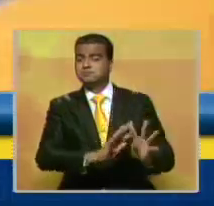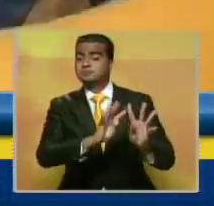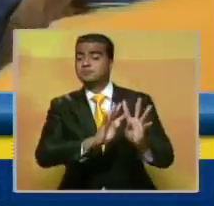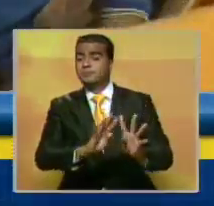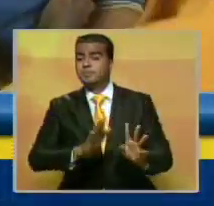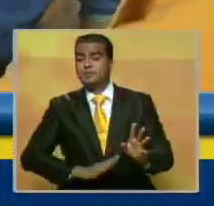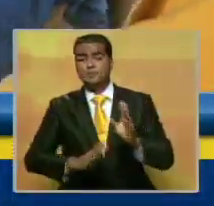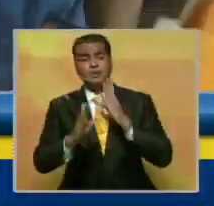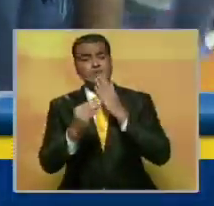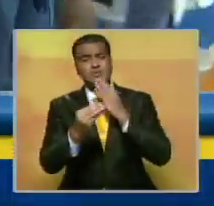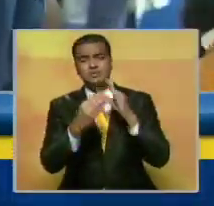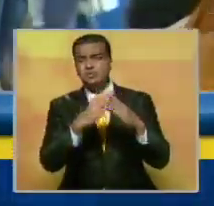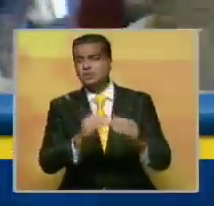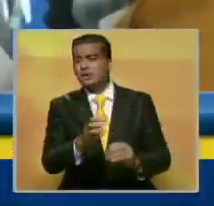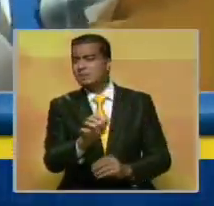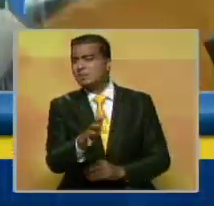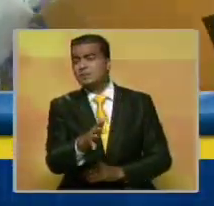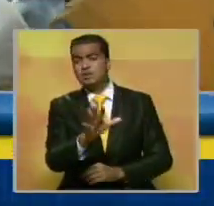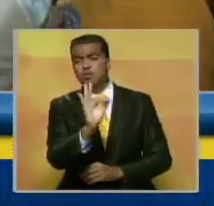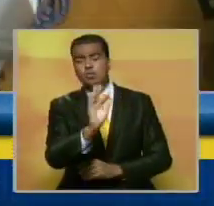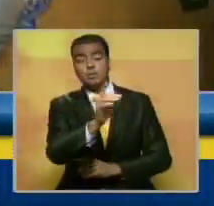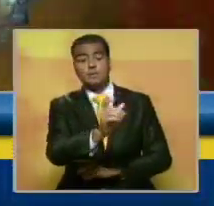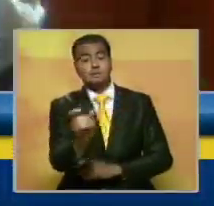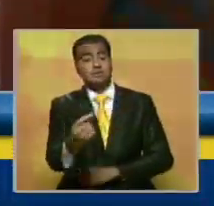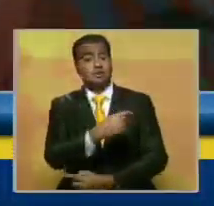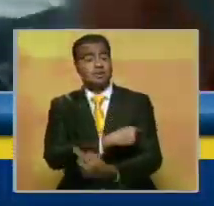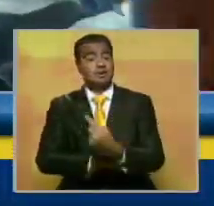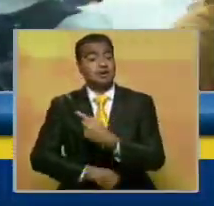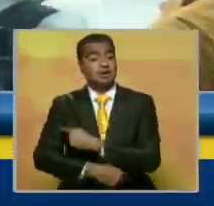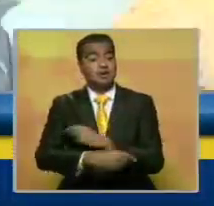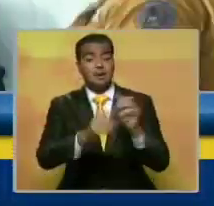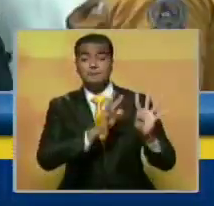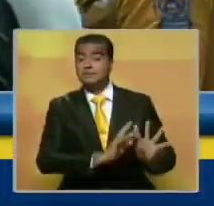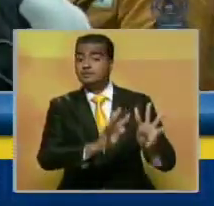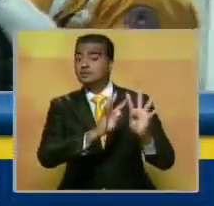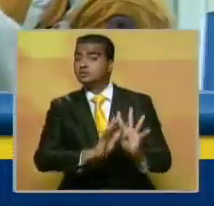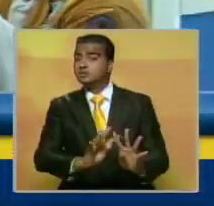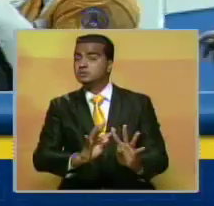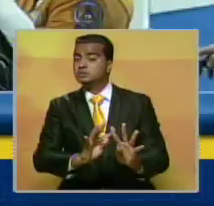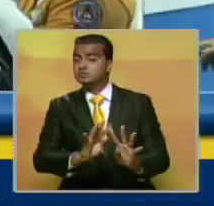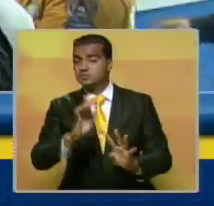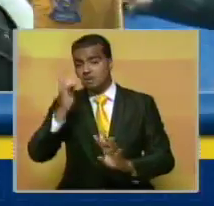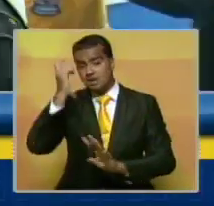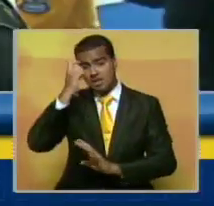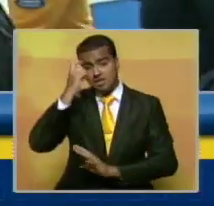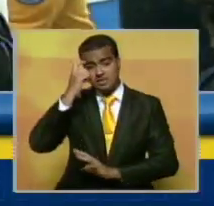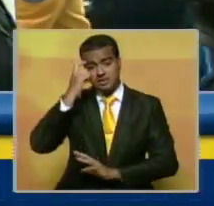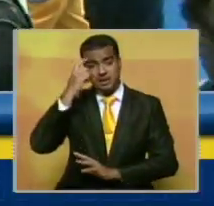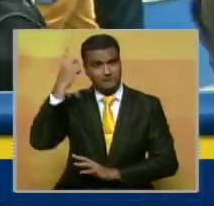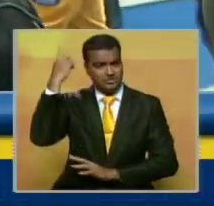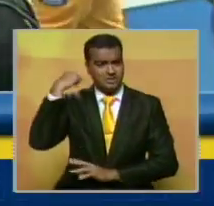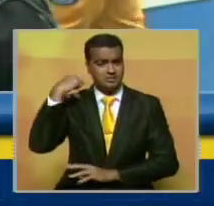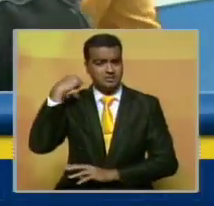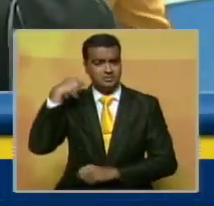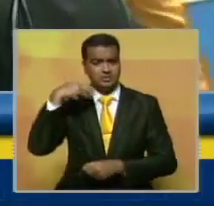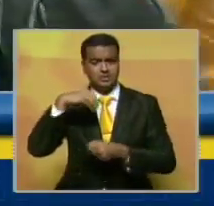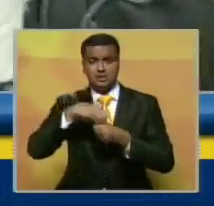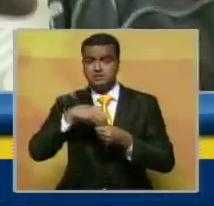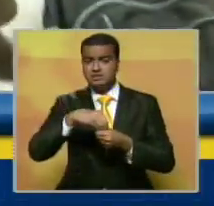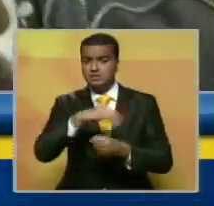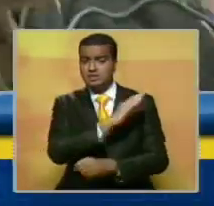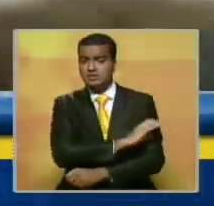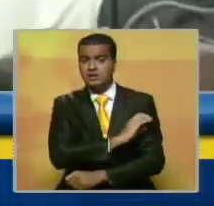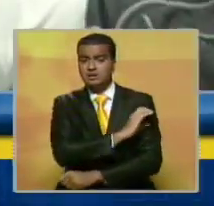hablando que un total de 9 personas resultaron heridas en las manifestaciones de ayer. La mayoría fueron ingresados en este centro clínico